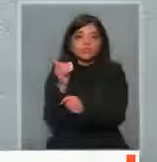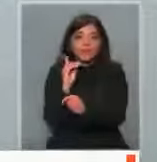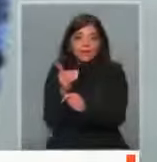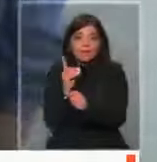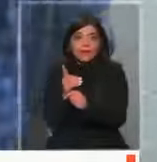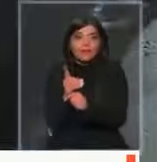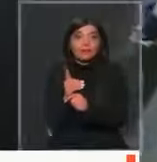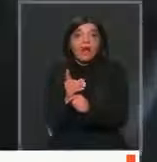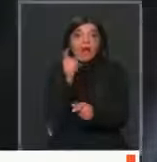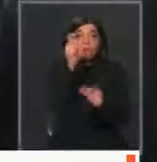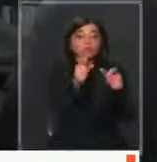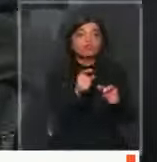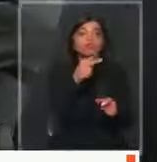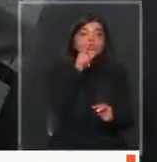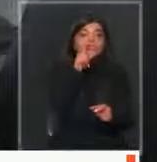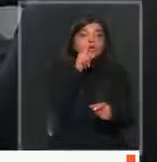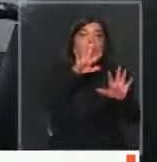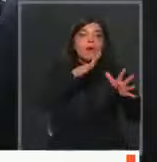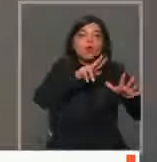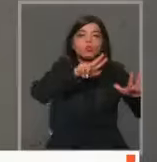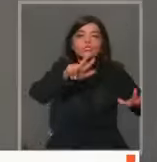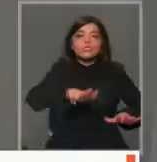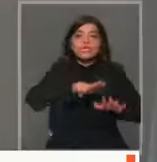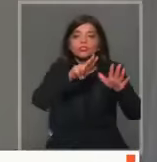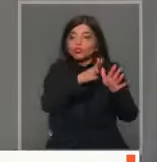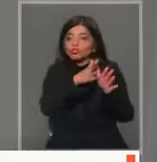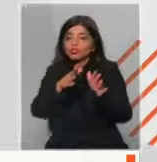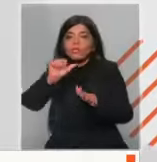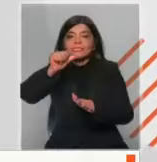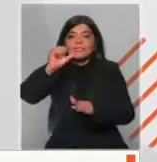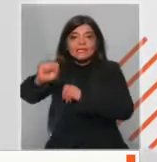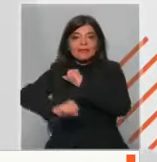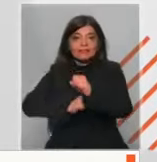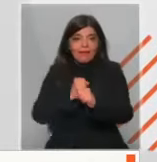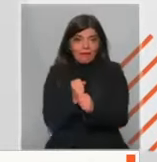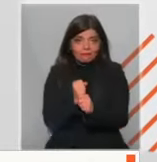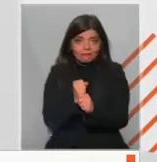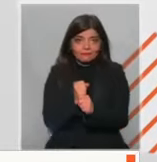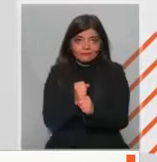Los internos tienen entre 18 y 60 años.